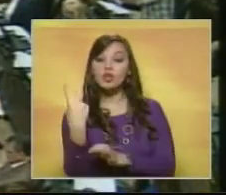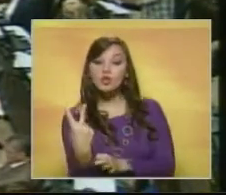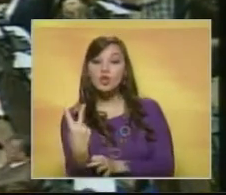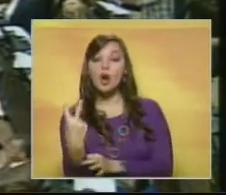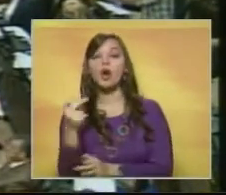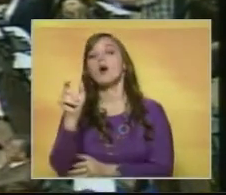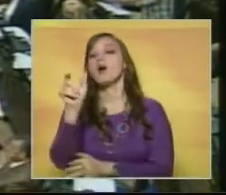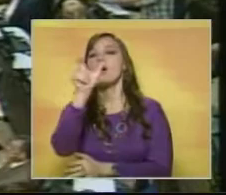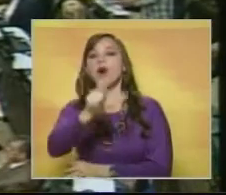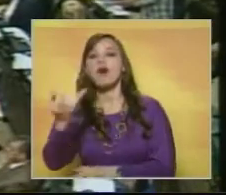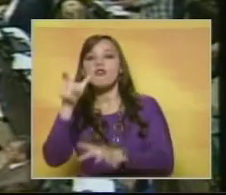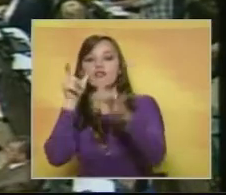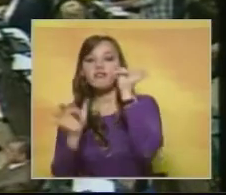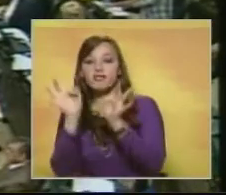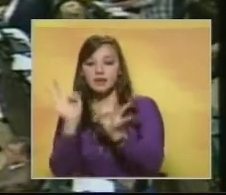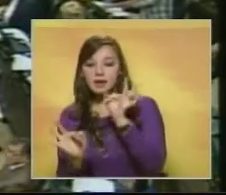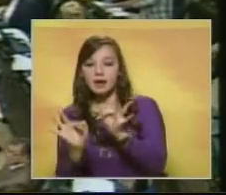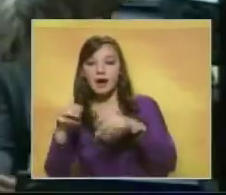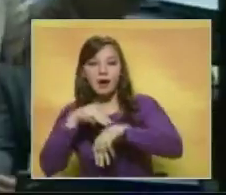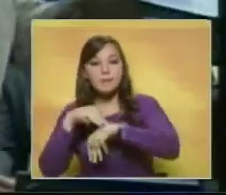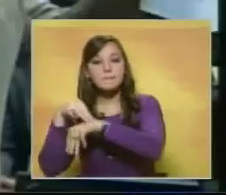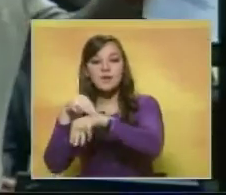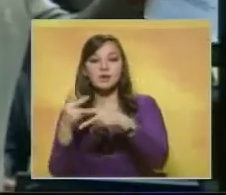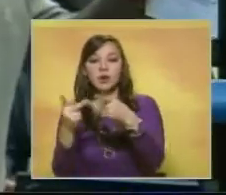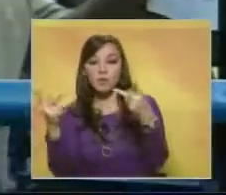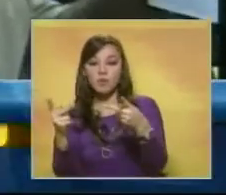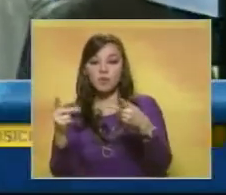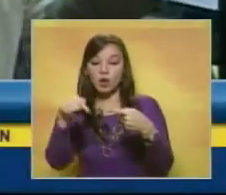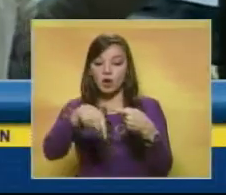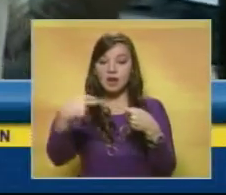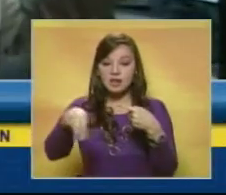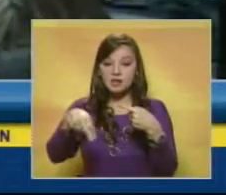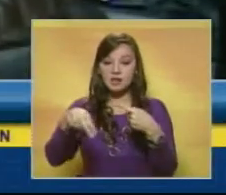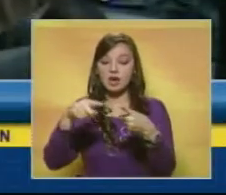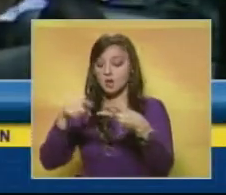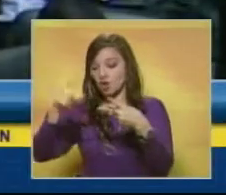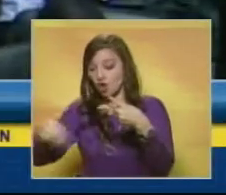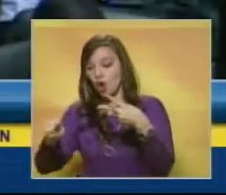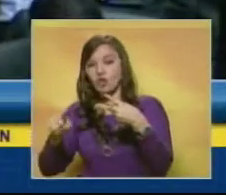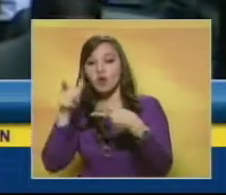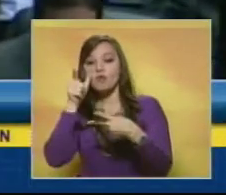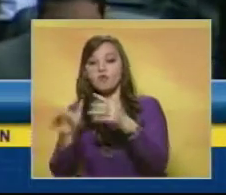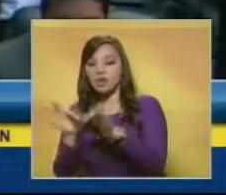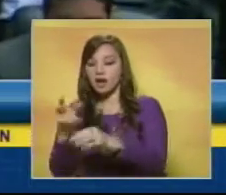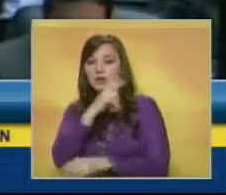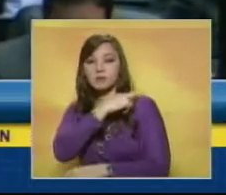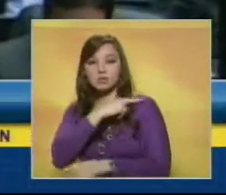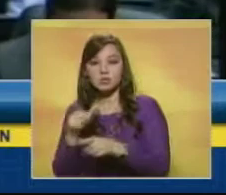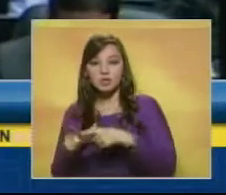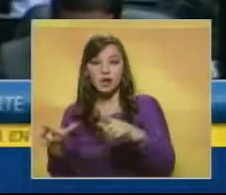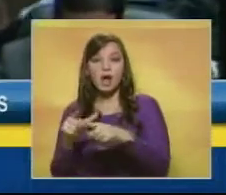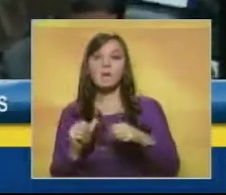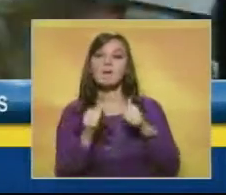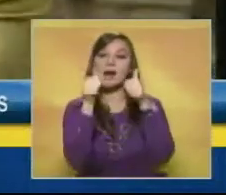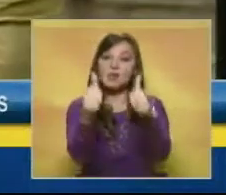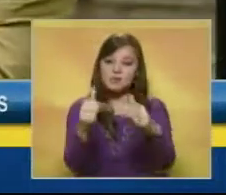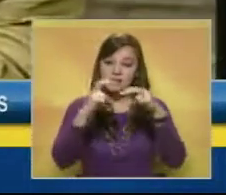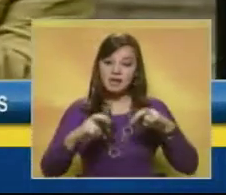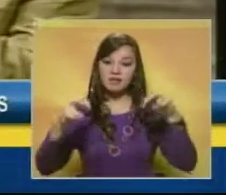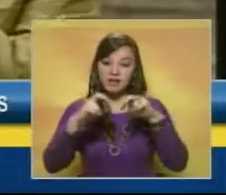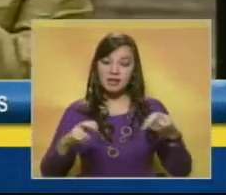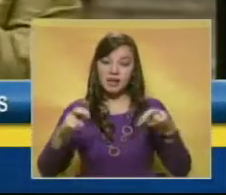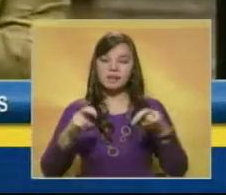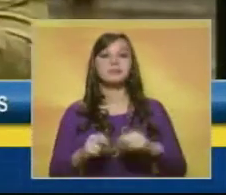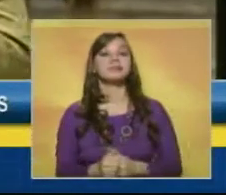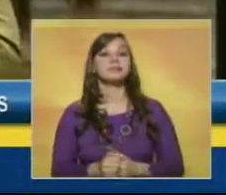Ministerio Público, uno con competencia nacional y otro con competencia local, para comenzar a investigar. Por su